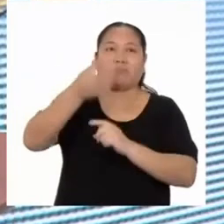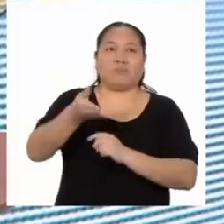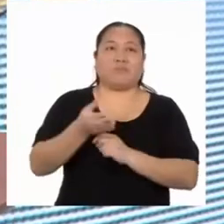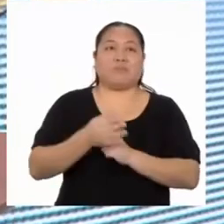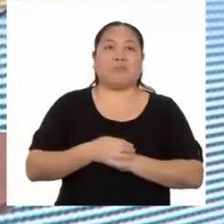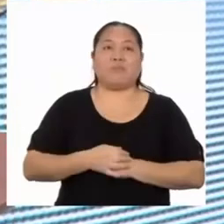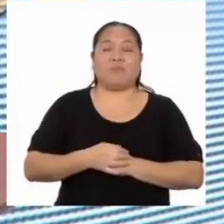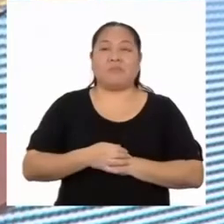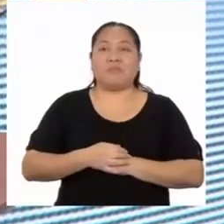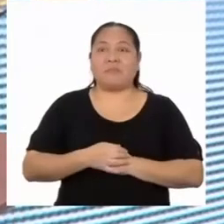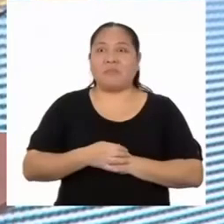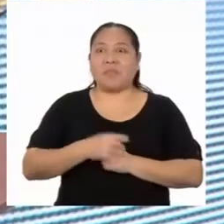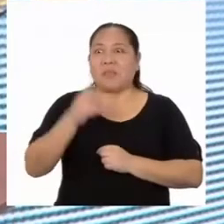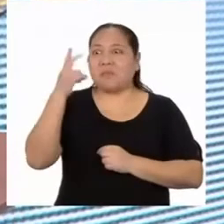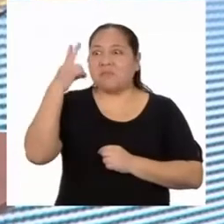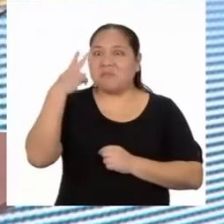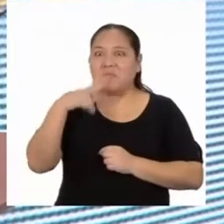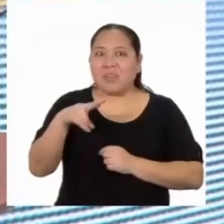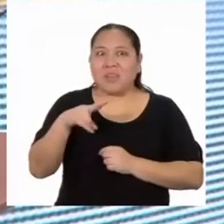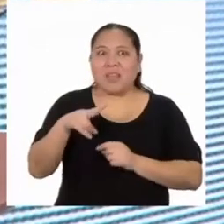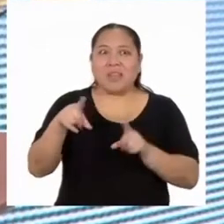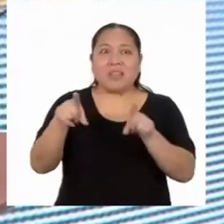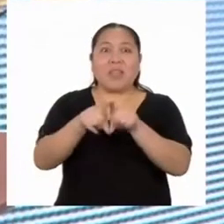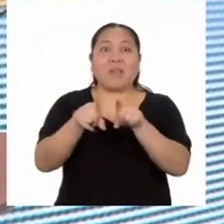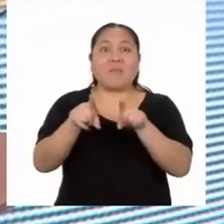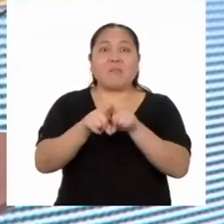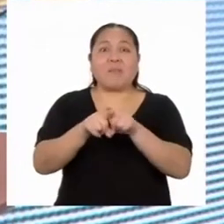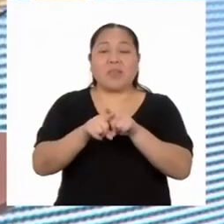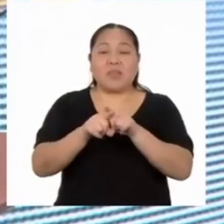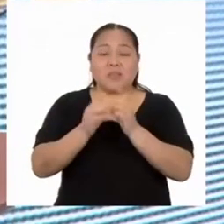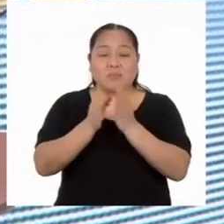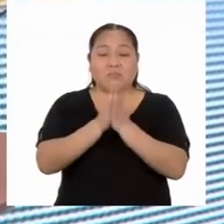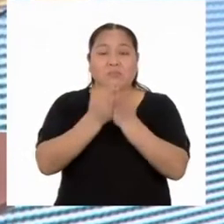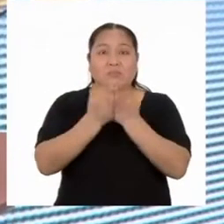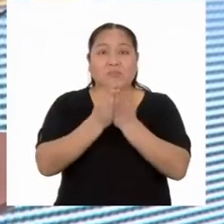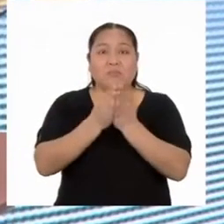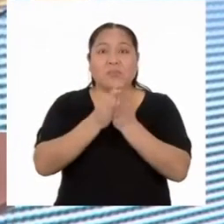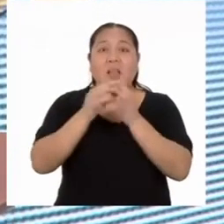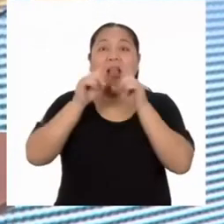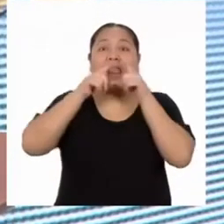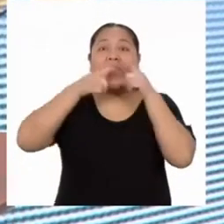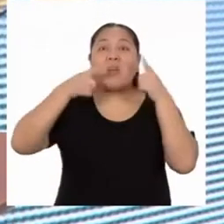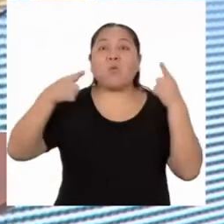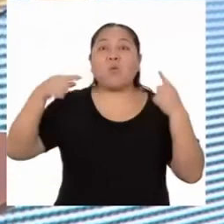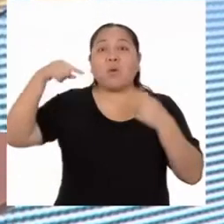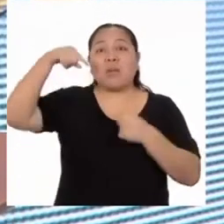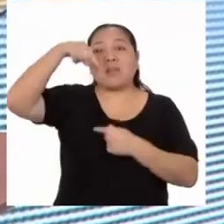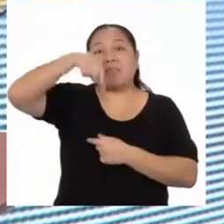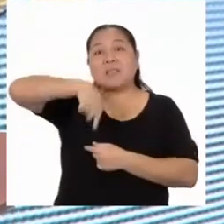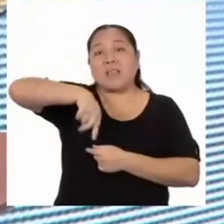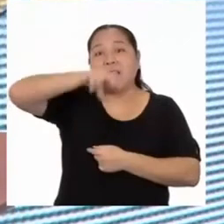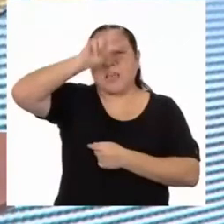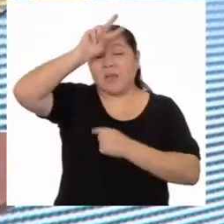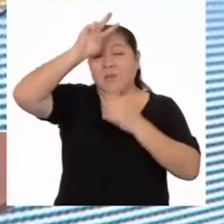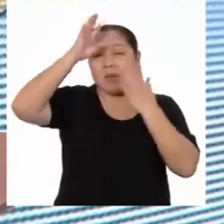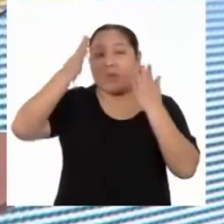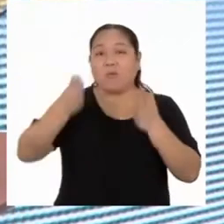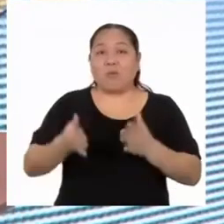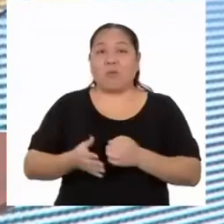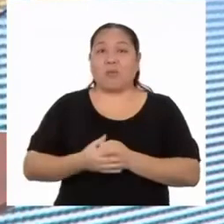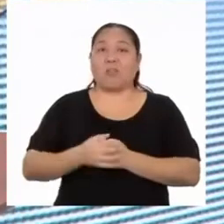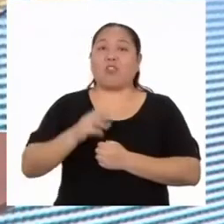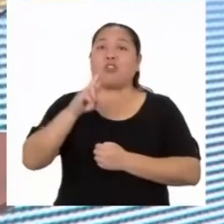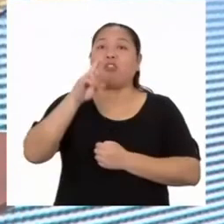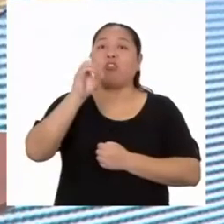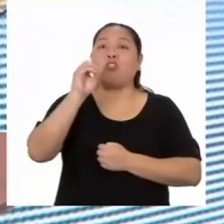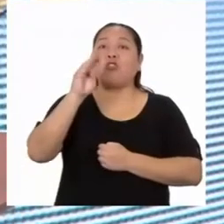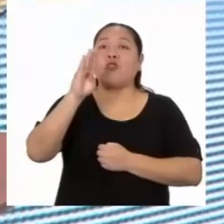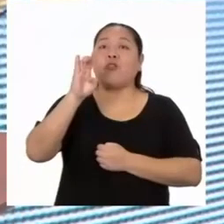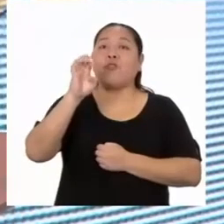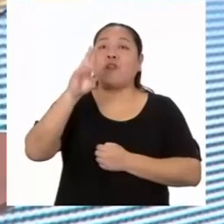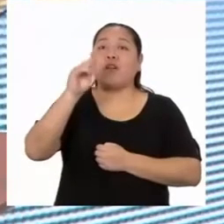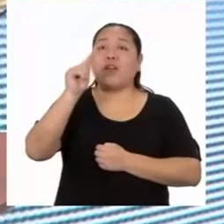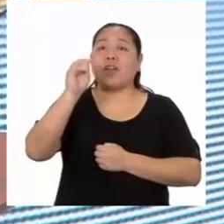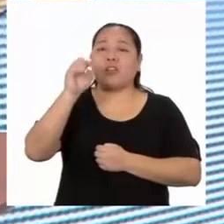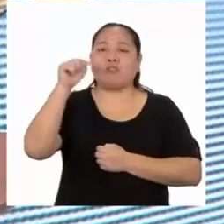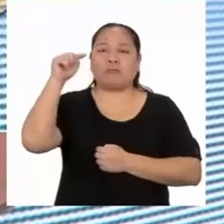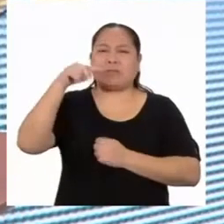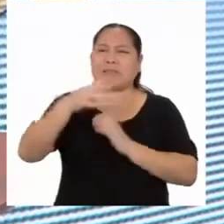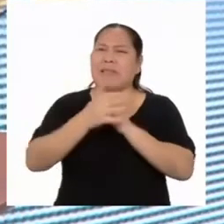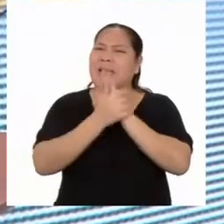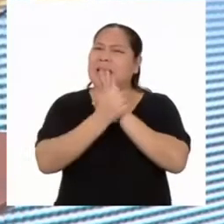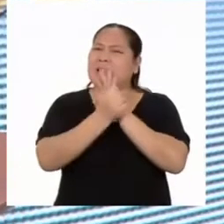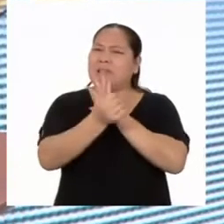un video de Roberto Brañez, un lingüista peruano, profesor de investigación y un experto en búsqueda